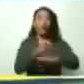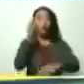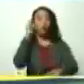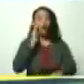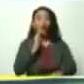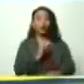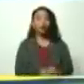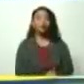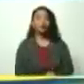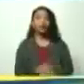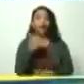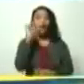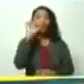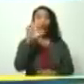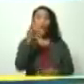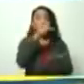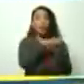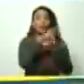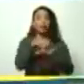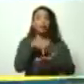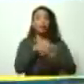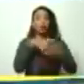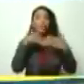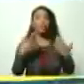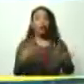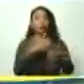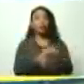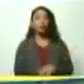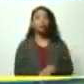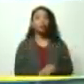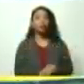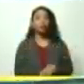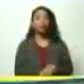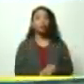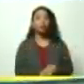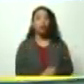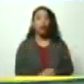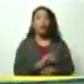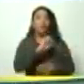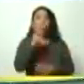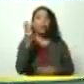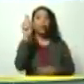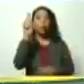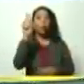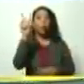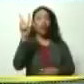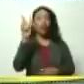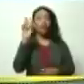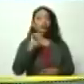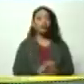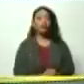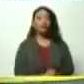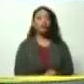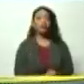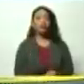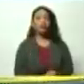y había tres miembros de la plataforma unitaria de Venezuela la PUVE